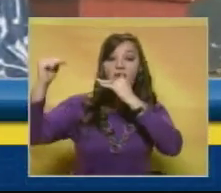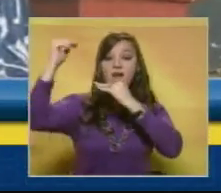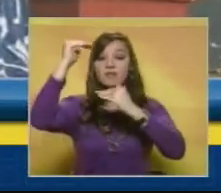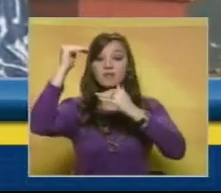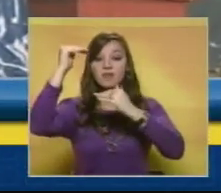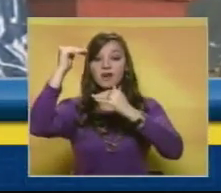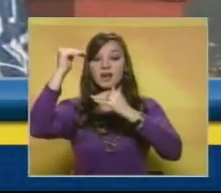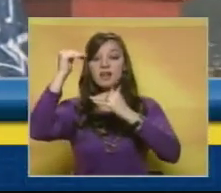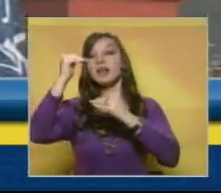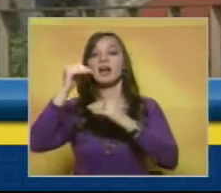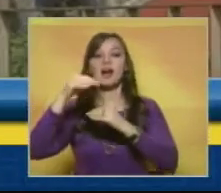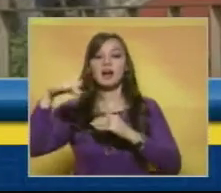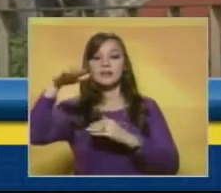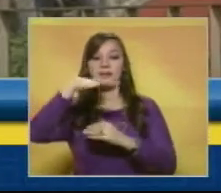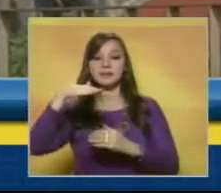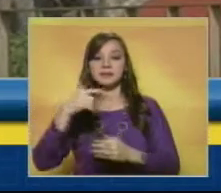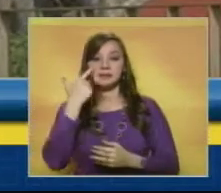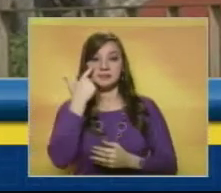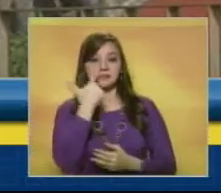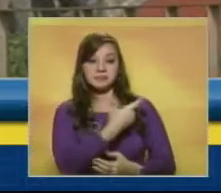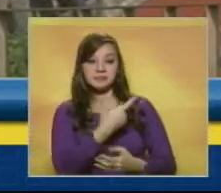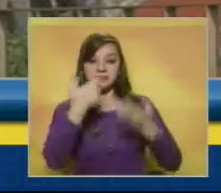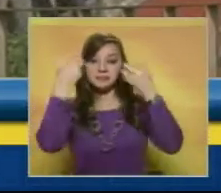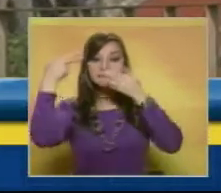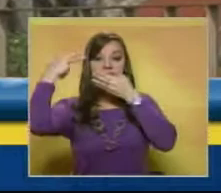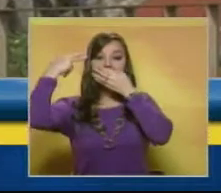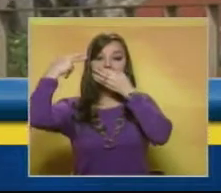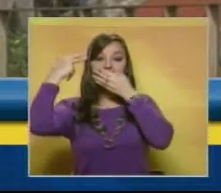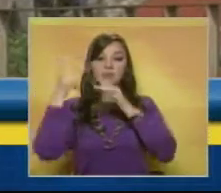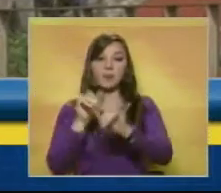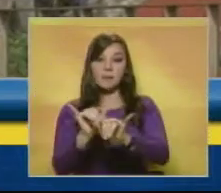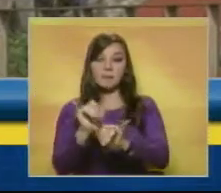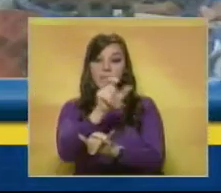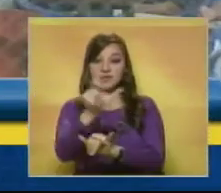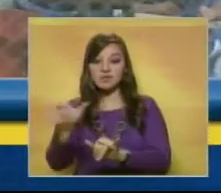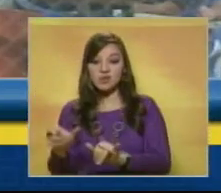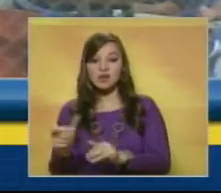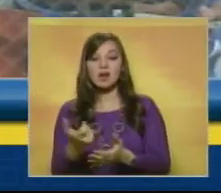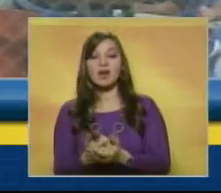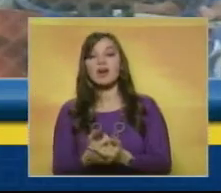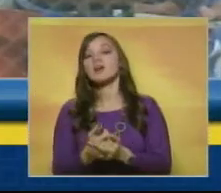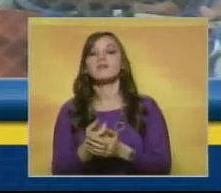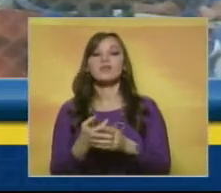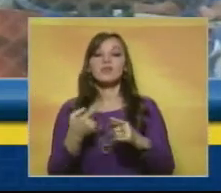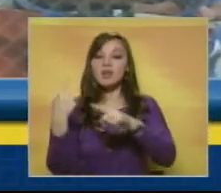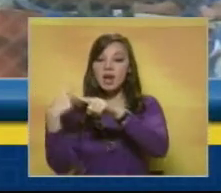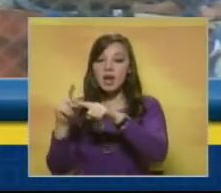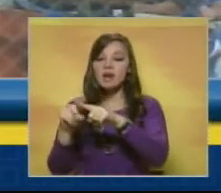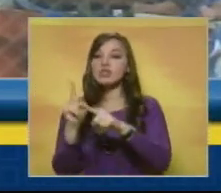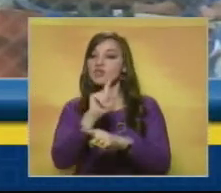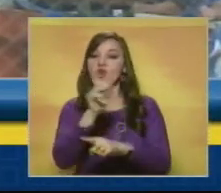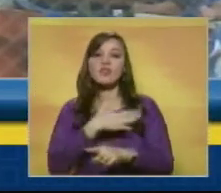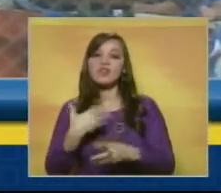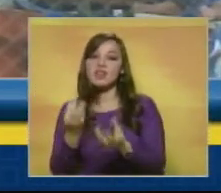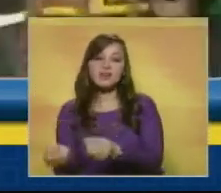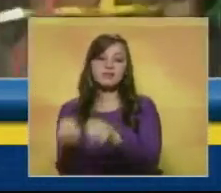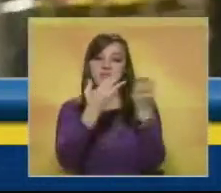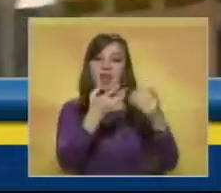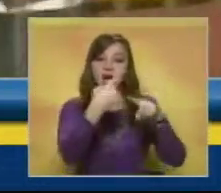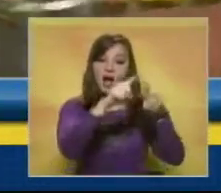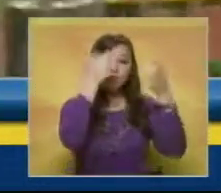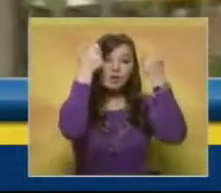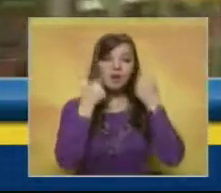cárcel ubicada en el estado de Paraná, en demanda de mejores condiciones de vida, la transferencia a otras cárceles, así como la garantía de que